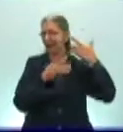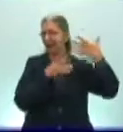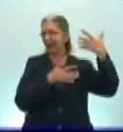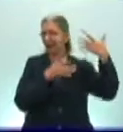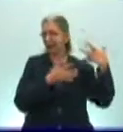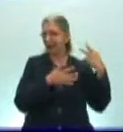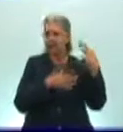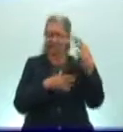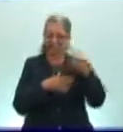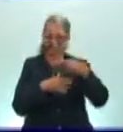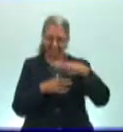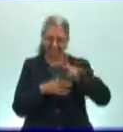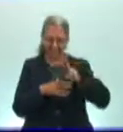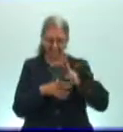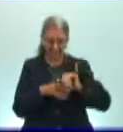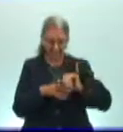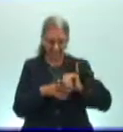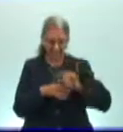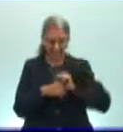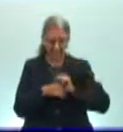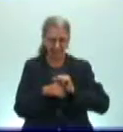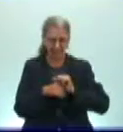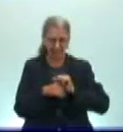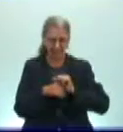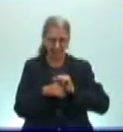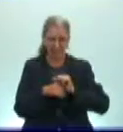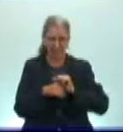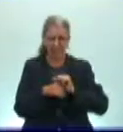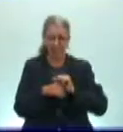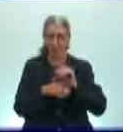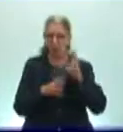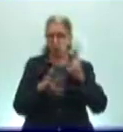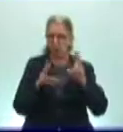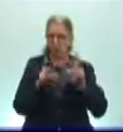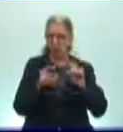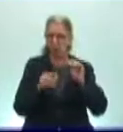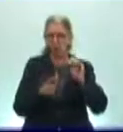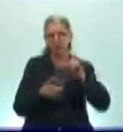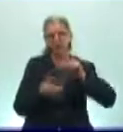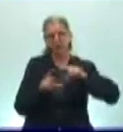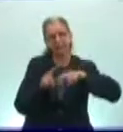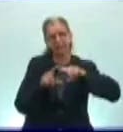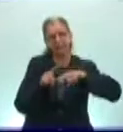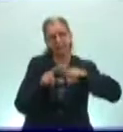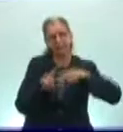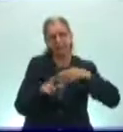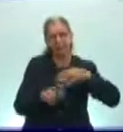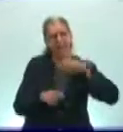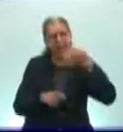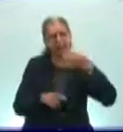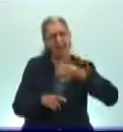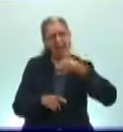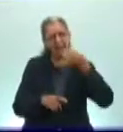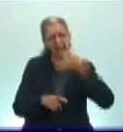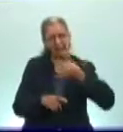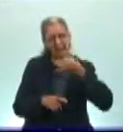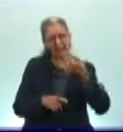pi? ¿Y cuántos criterios existen sobre este